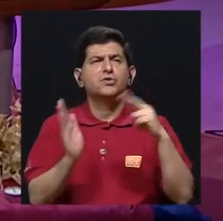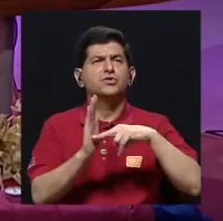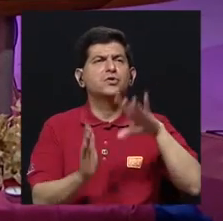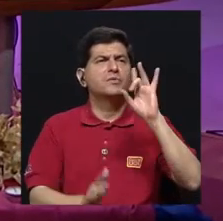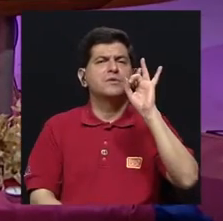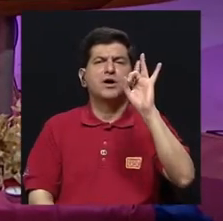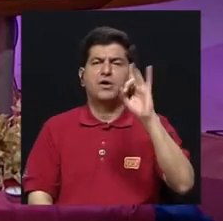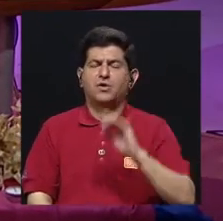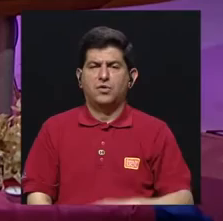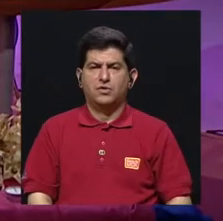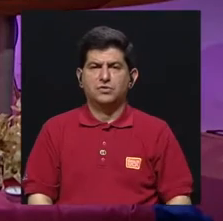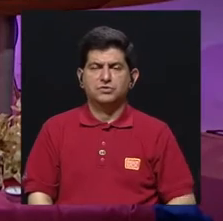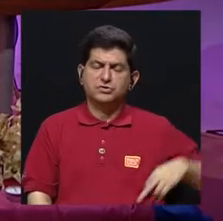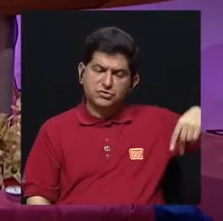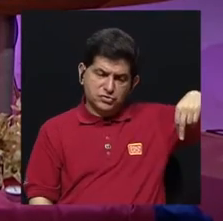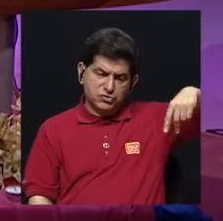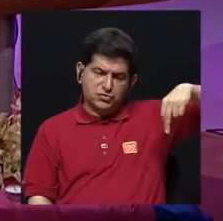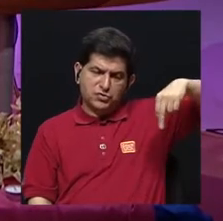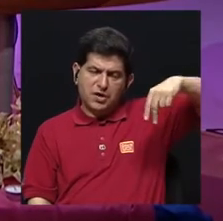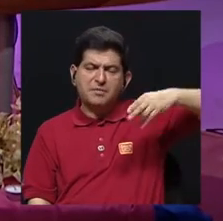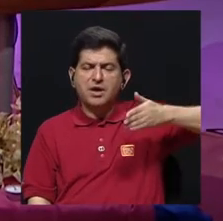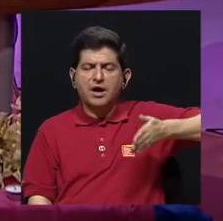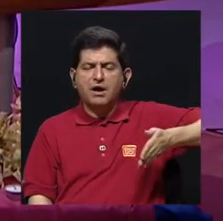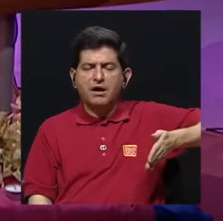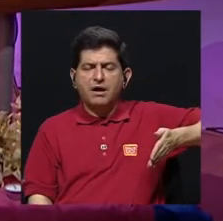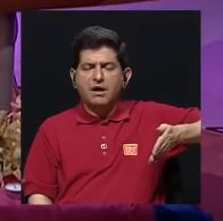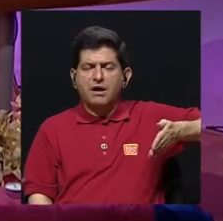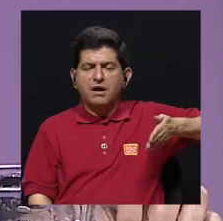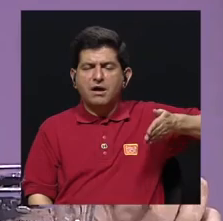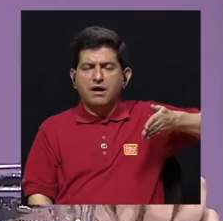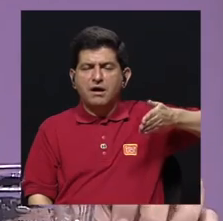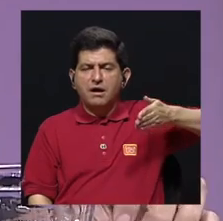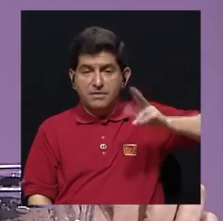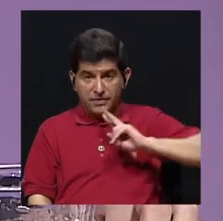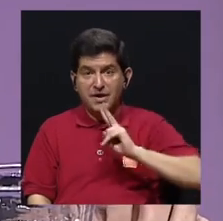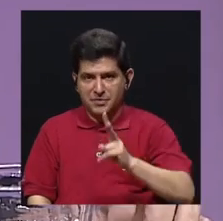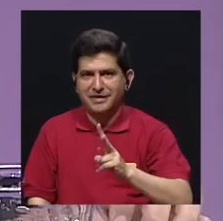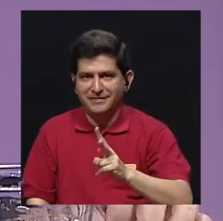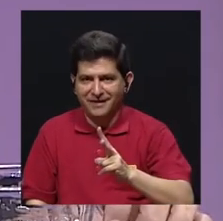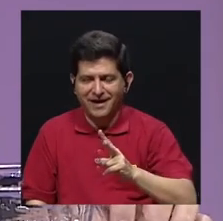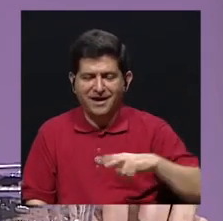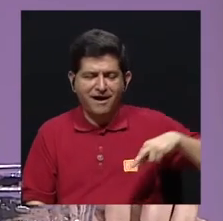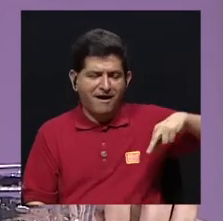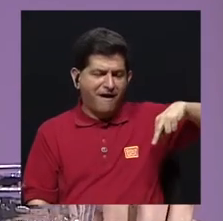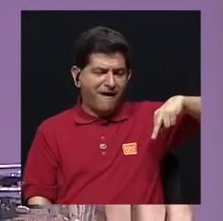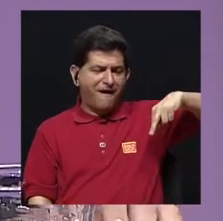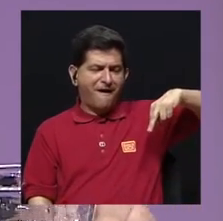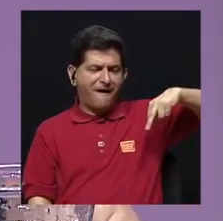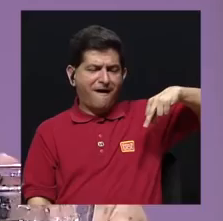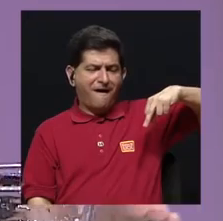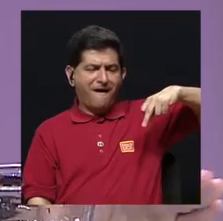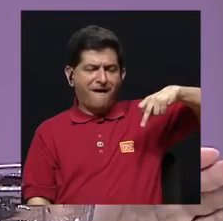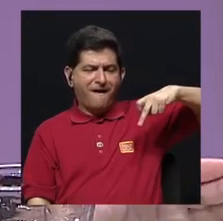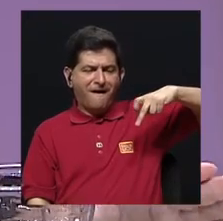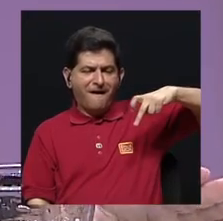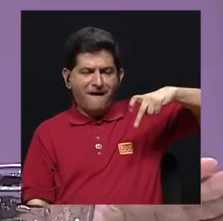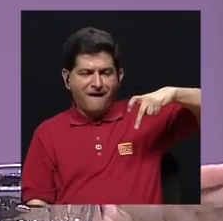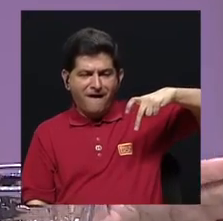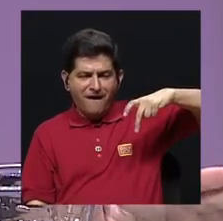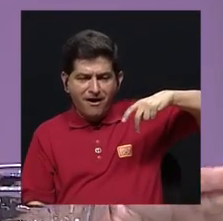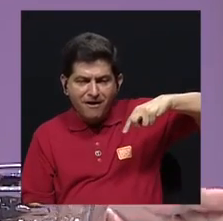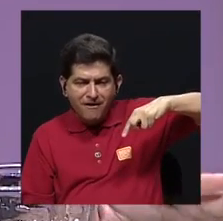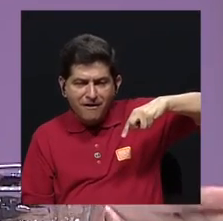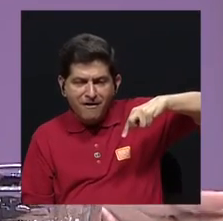lenta es cámara lenta. Los movimientos son lentos, es como si el tiempo se detuviera por